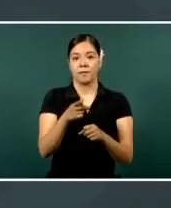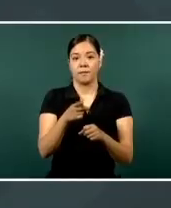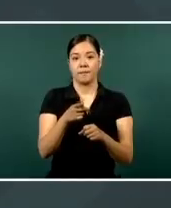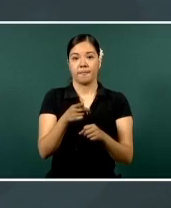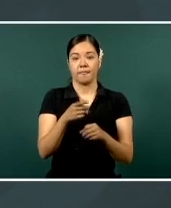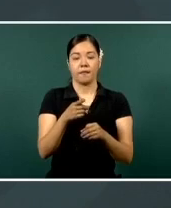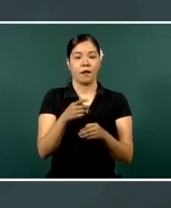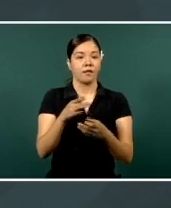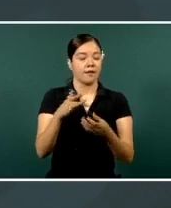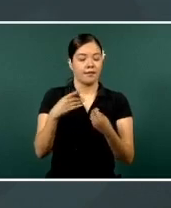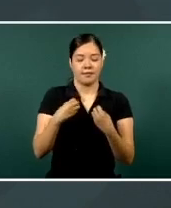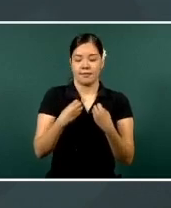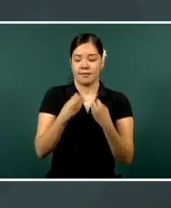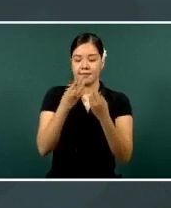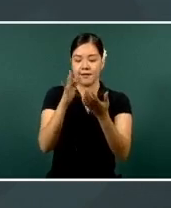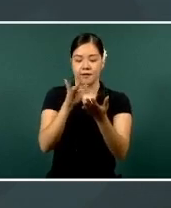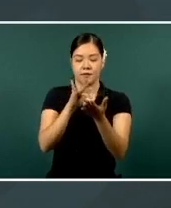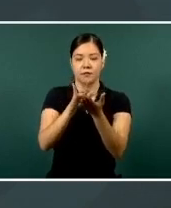está